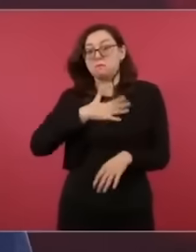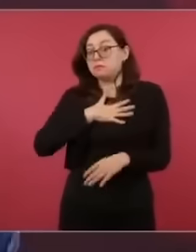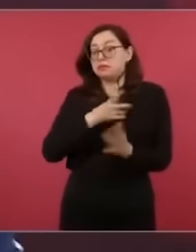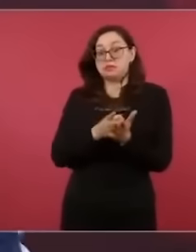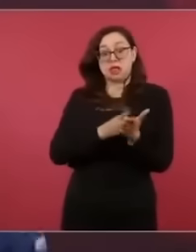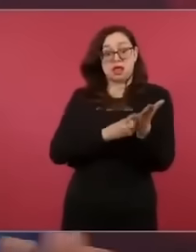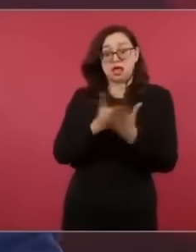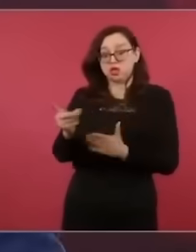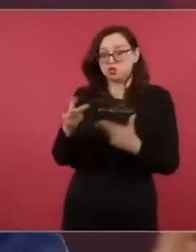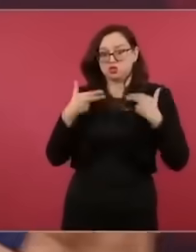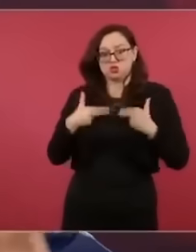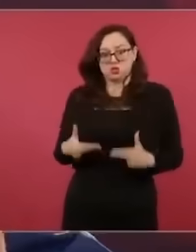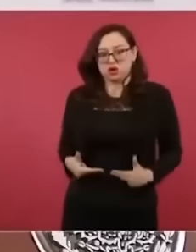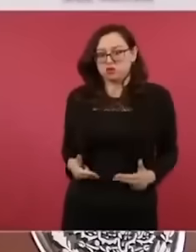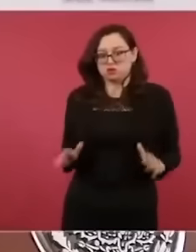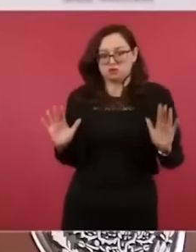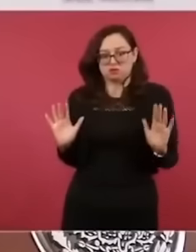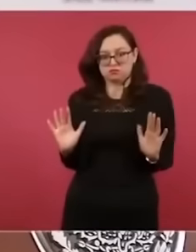pero